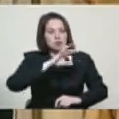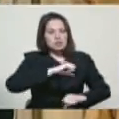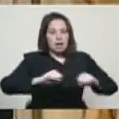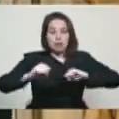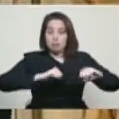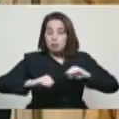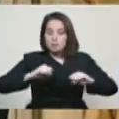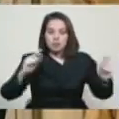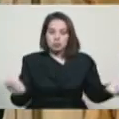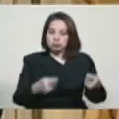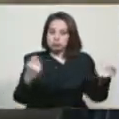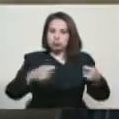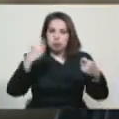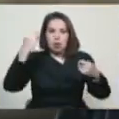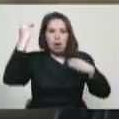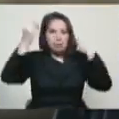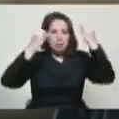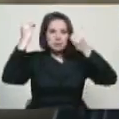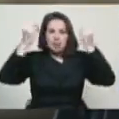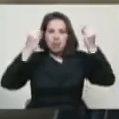movimientos de intelectuales, pensadores.